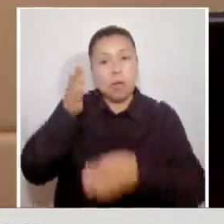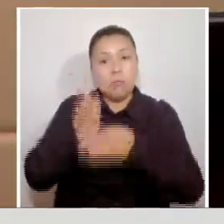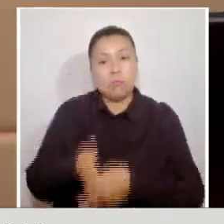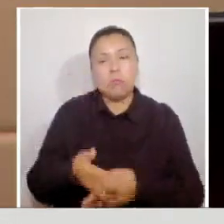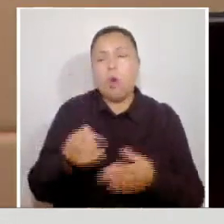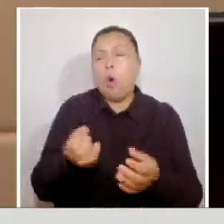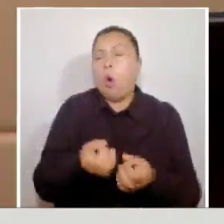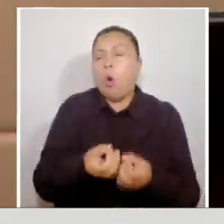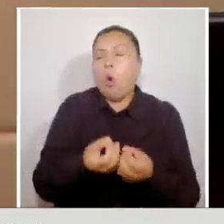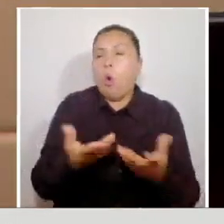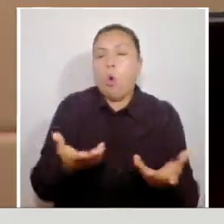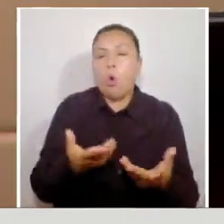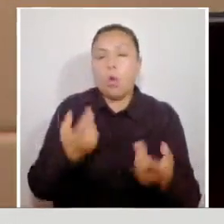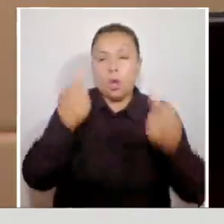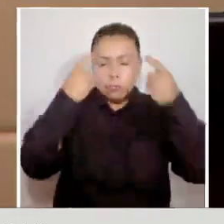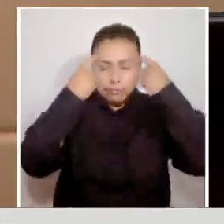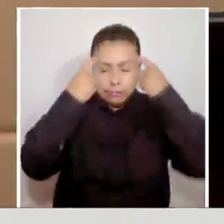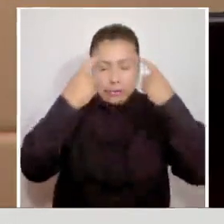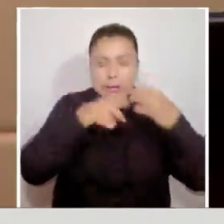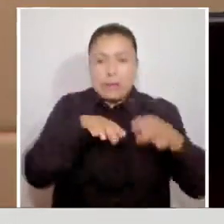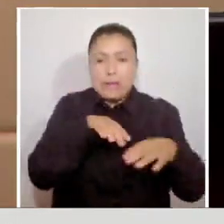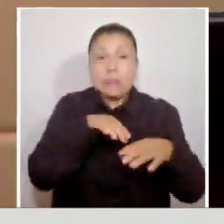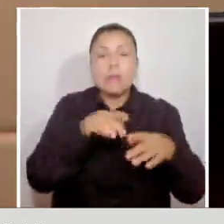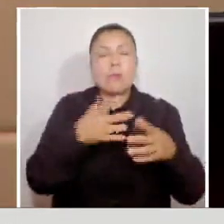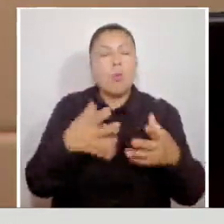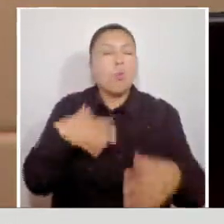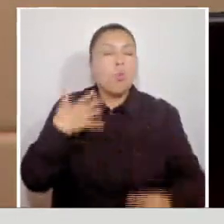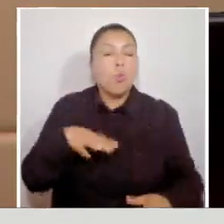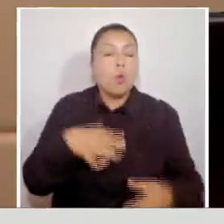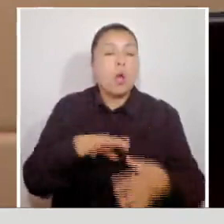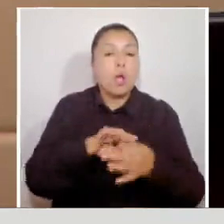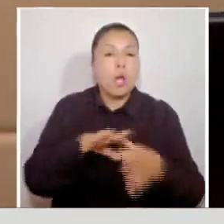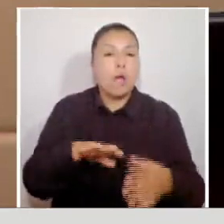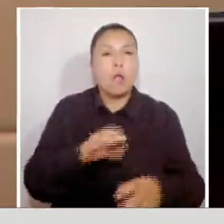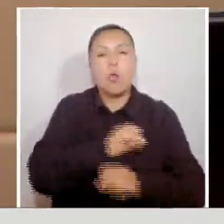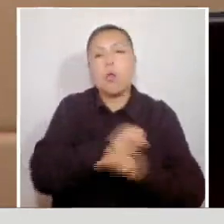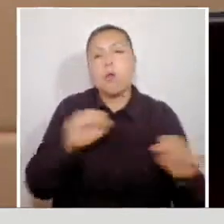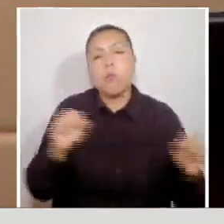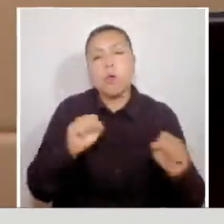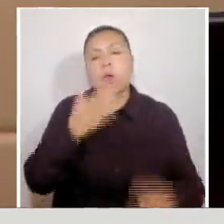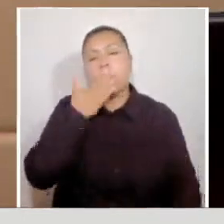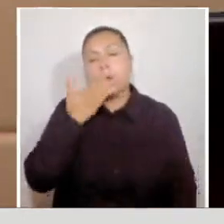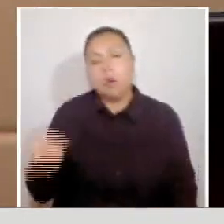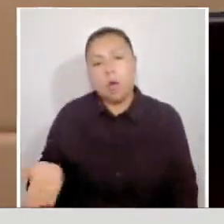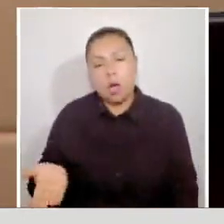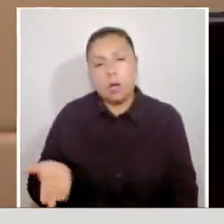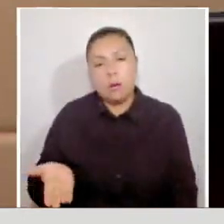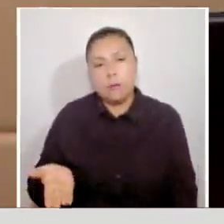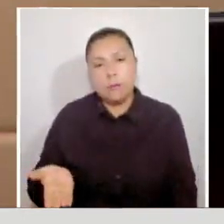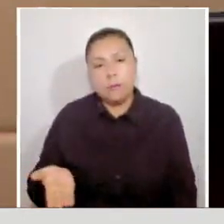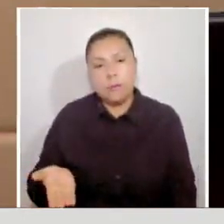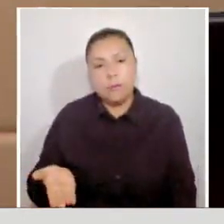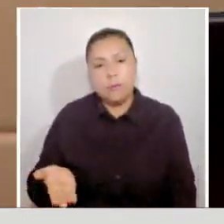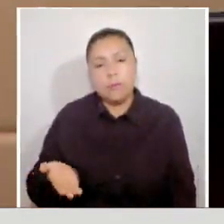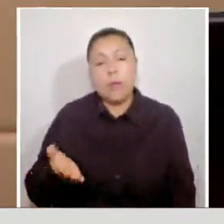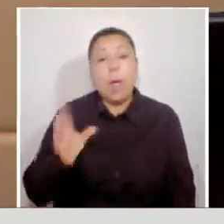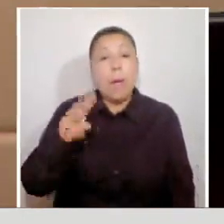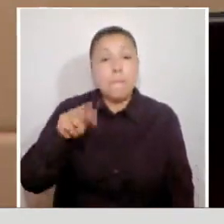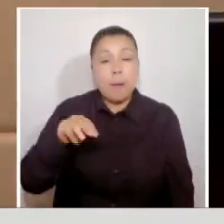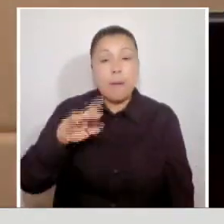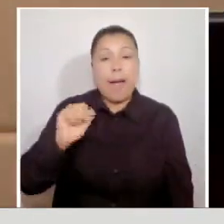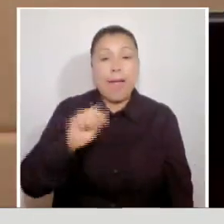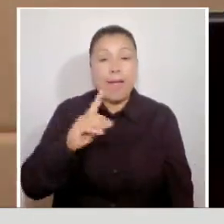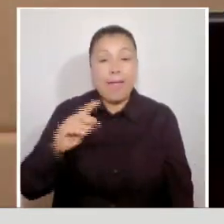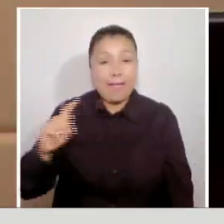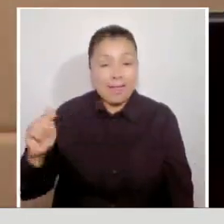parálisis cerebral de esa magnitud no iba a poder mejorarse edit tuvo que partir con Matías